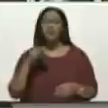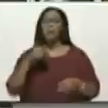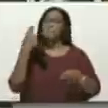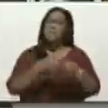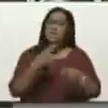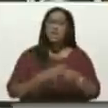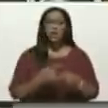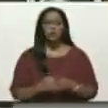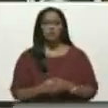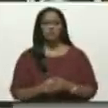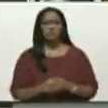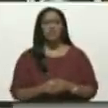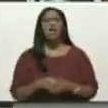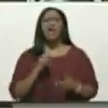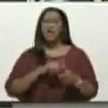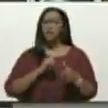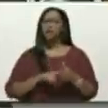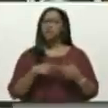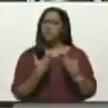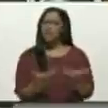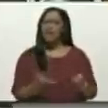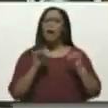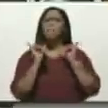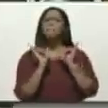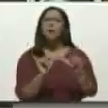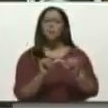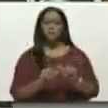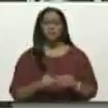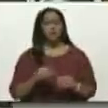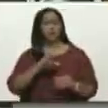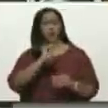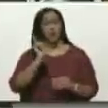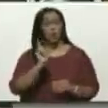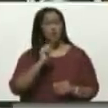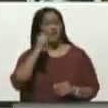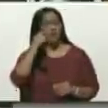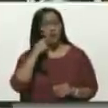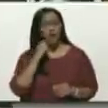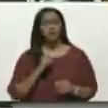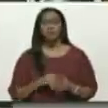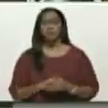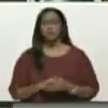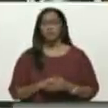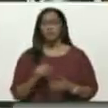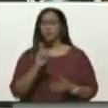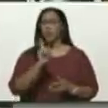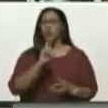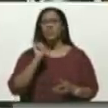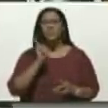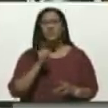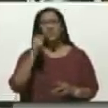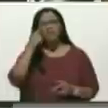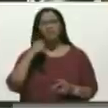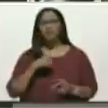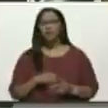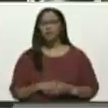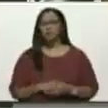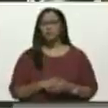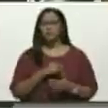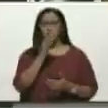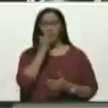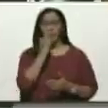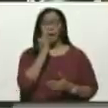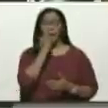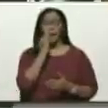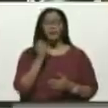piden lo mismo y no deberían chillar. Ah, bueno, para chillar, mándalos a buscar, pero no deberían chillar. Se vuelven locos, ¿no?